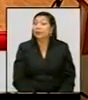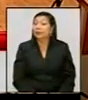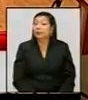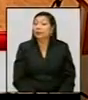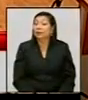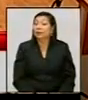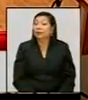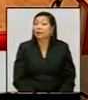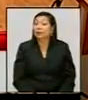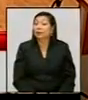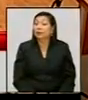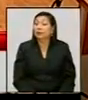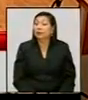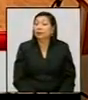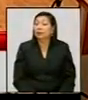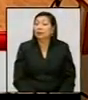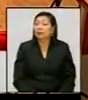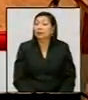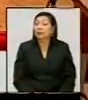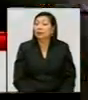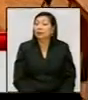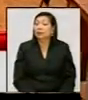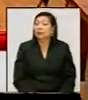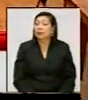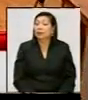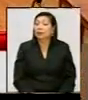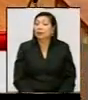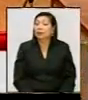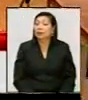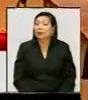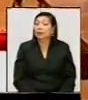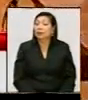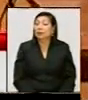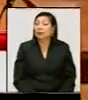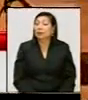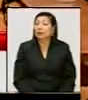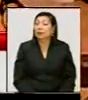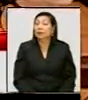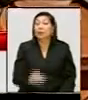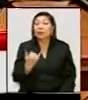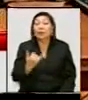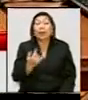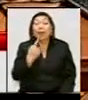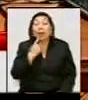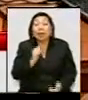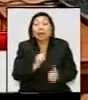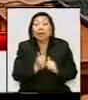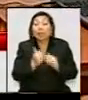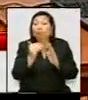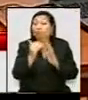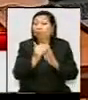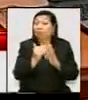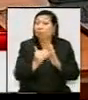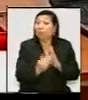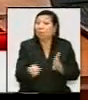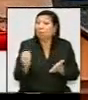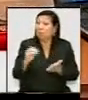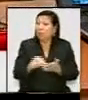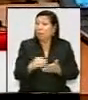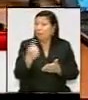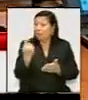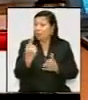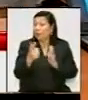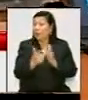A congresista Milagro Salazar. Presidente, lo vuelvo a reiterar en el sentido de modificar la agenda y poner en primer